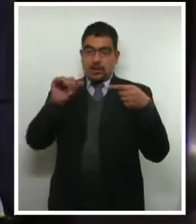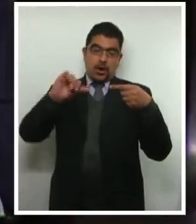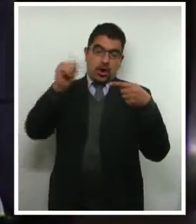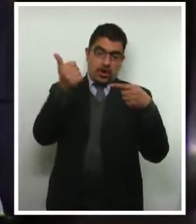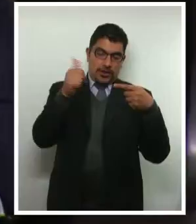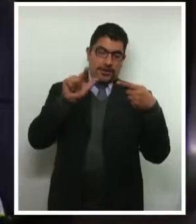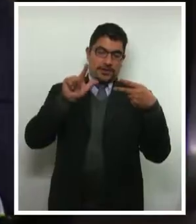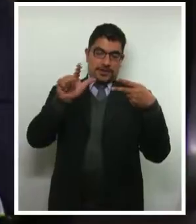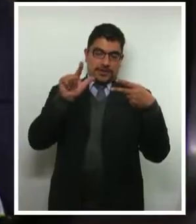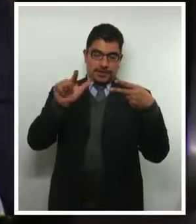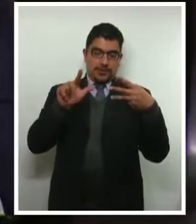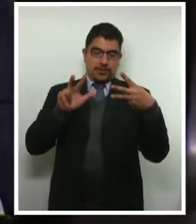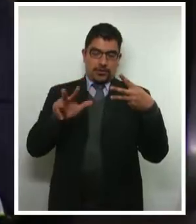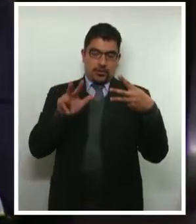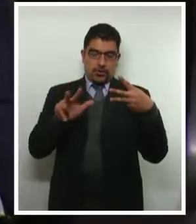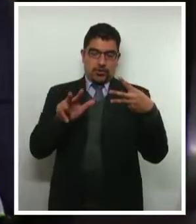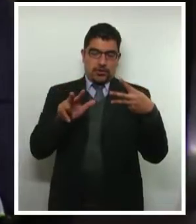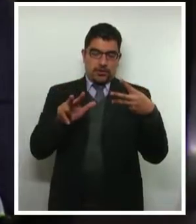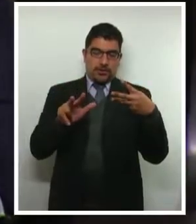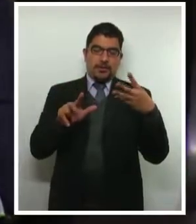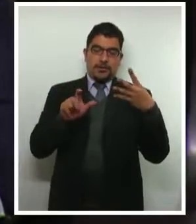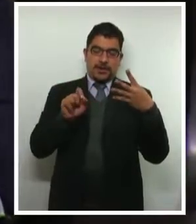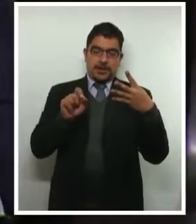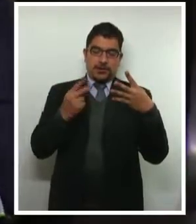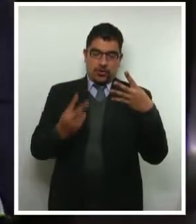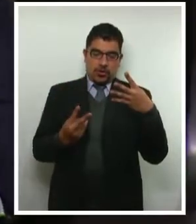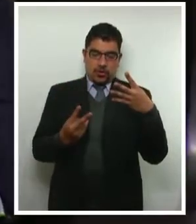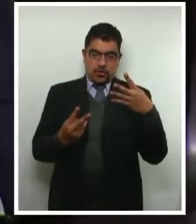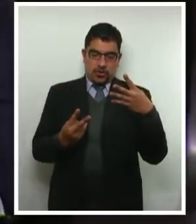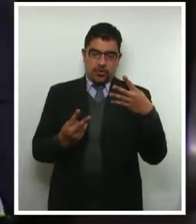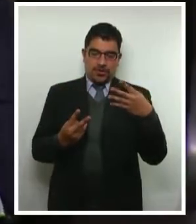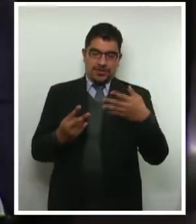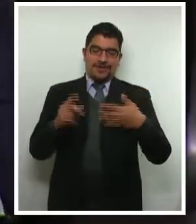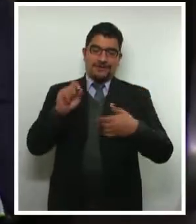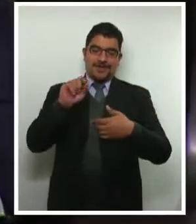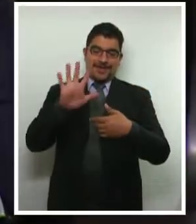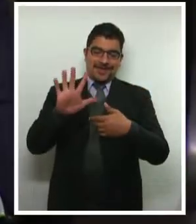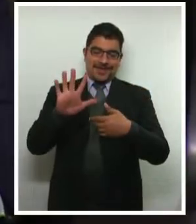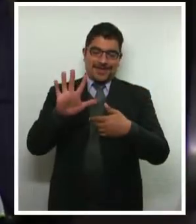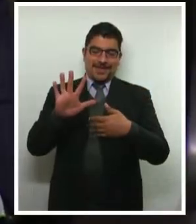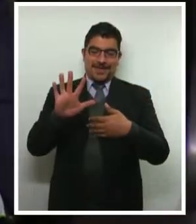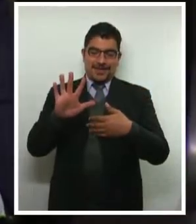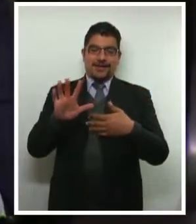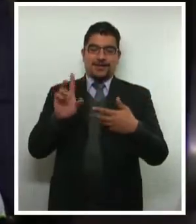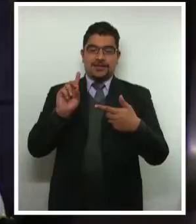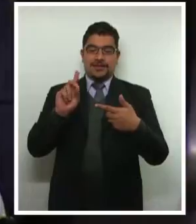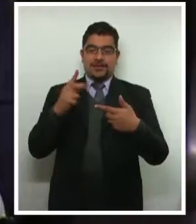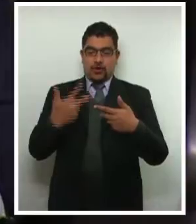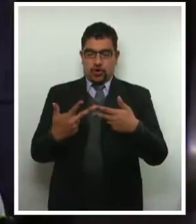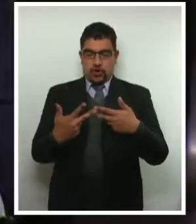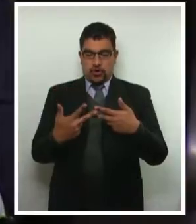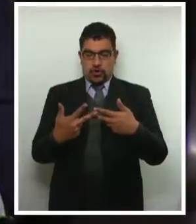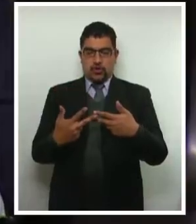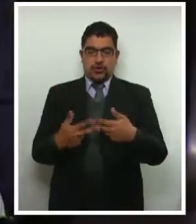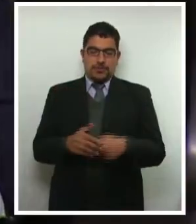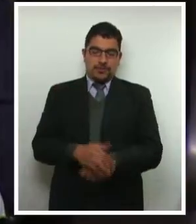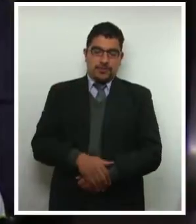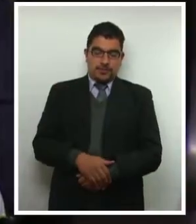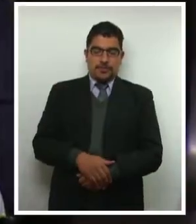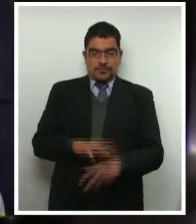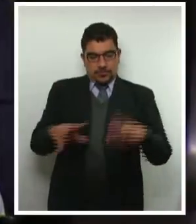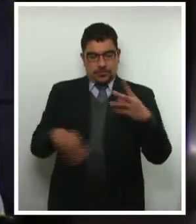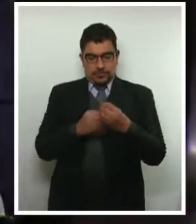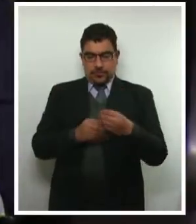17, el 18, el 22, el 25 y el 38,